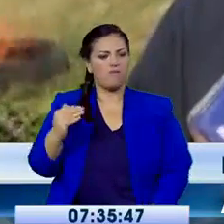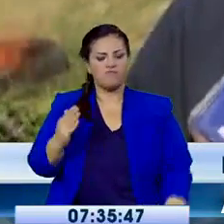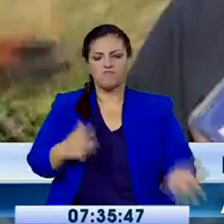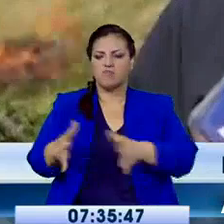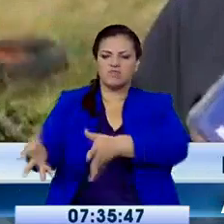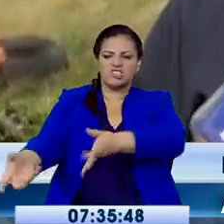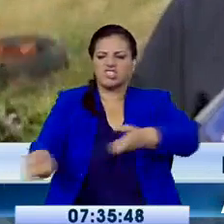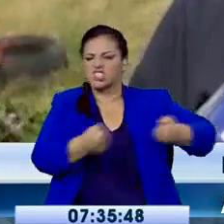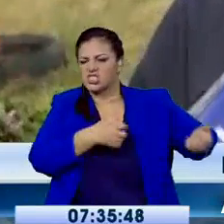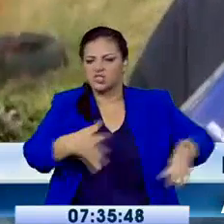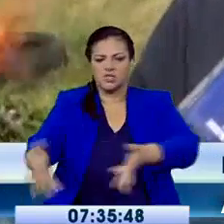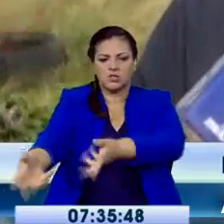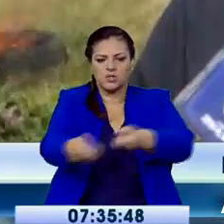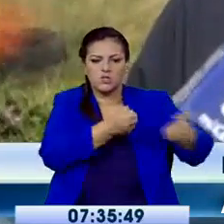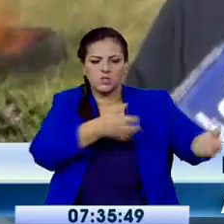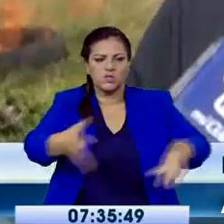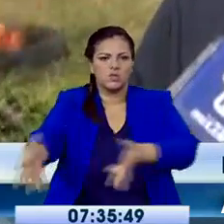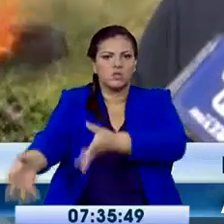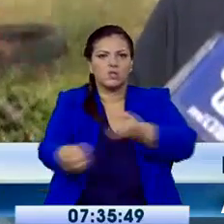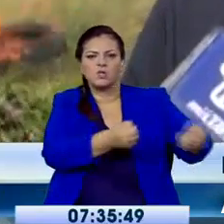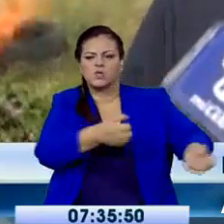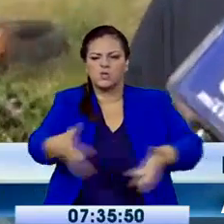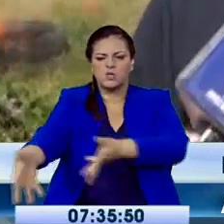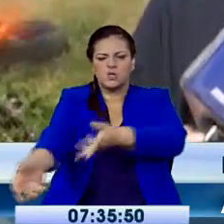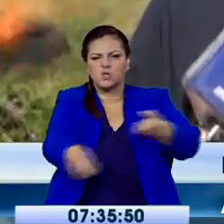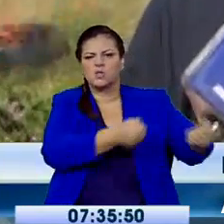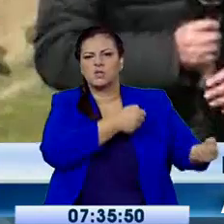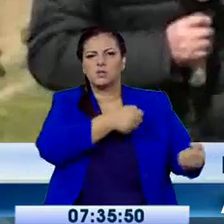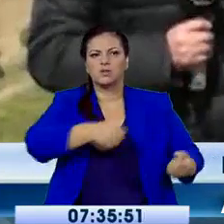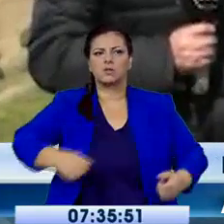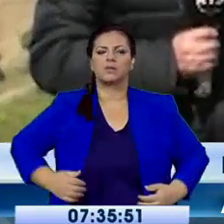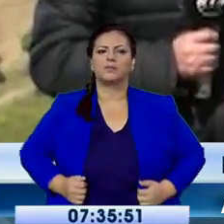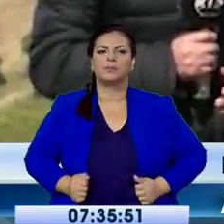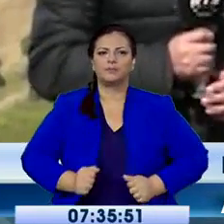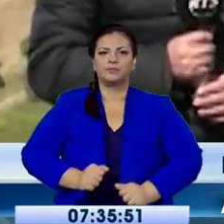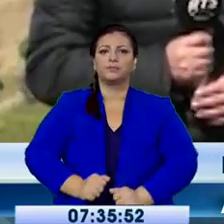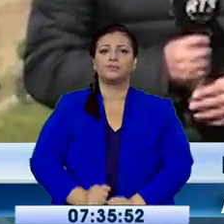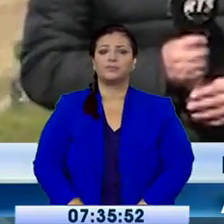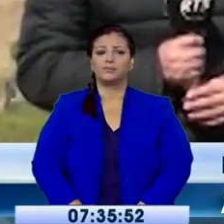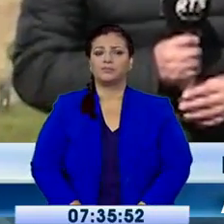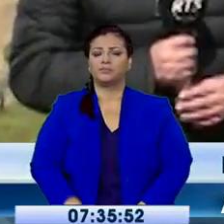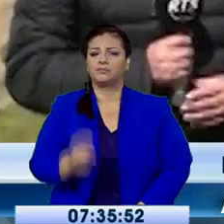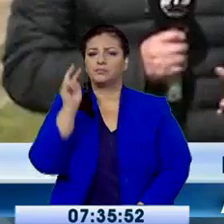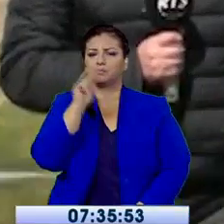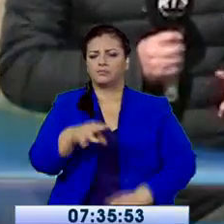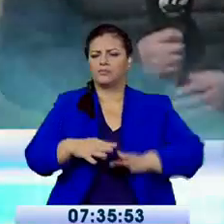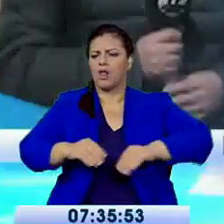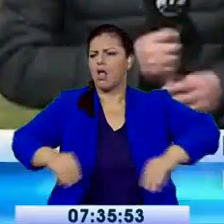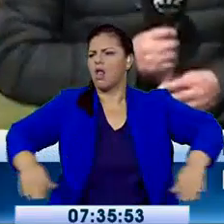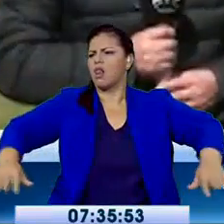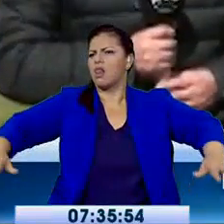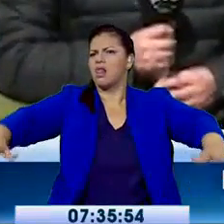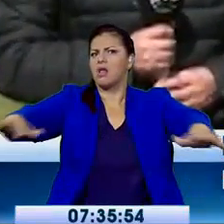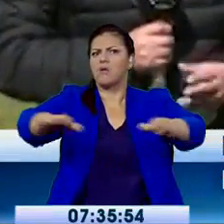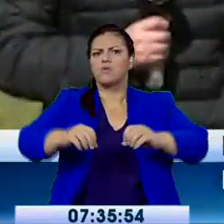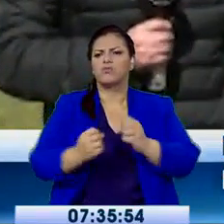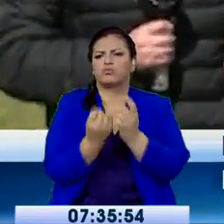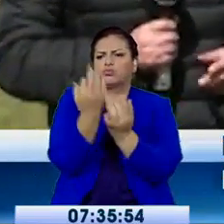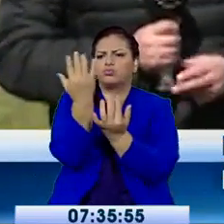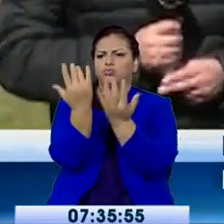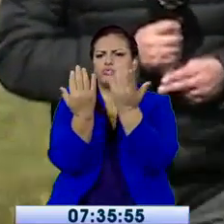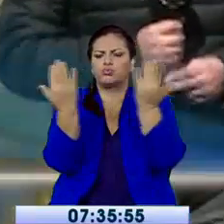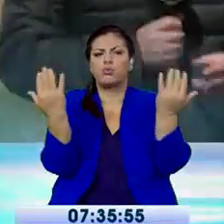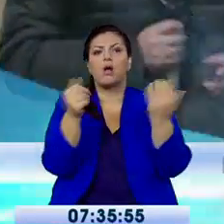hacen estos operativos y la extracción y destrucción de esta planta varios son los terrenos donde los uniformados incautaron la mapola